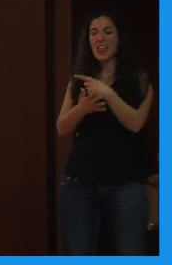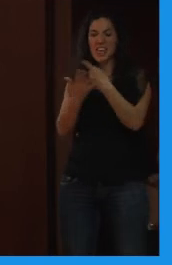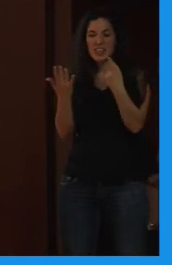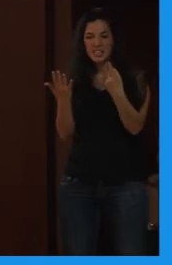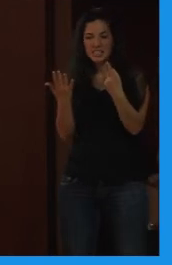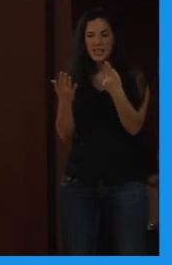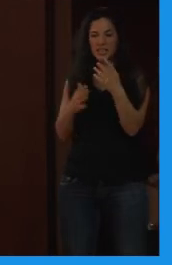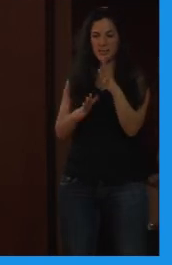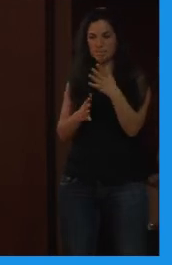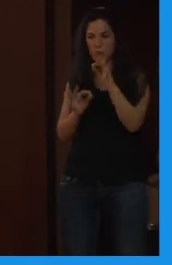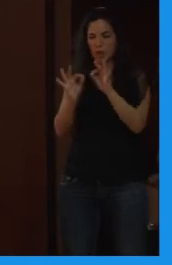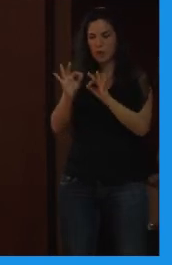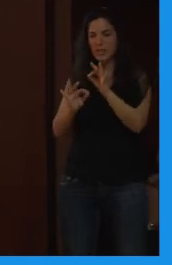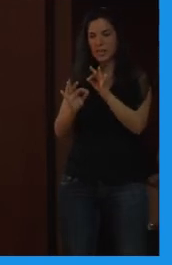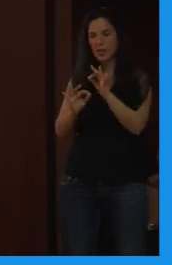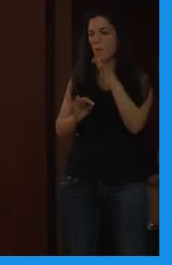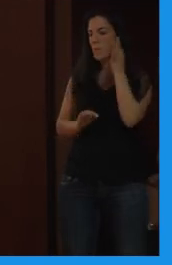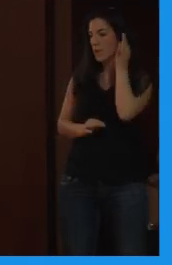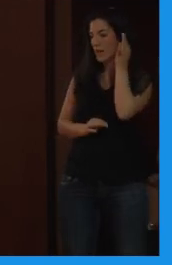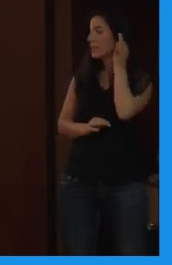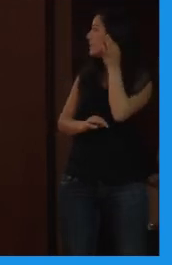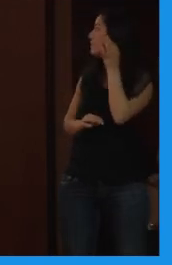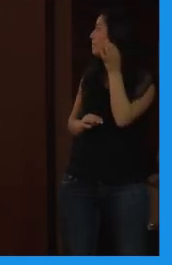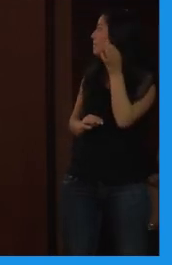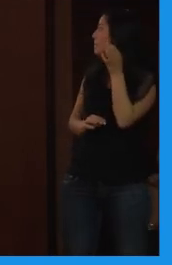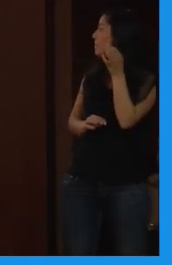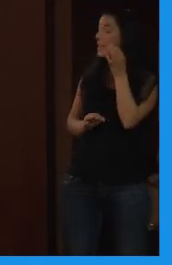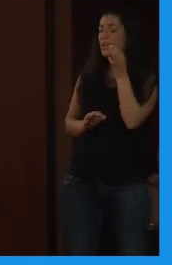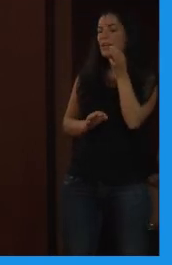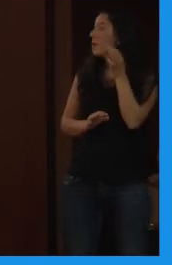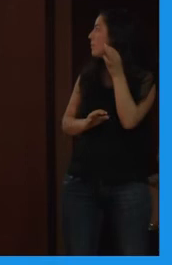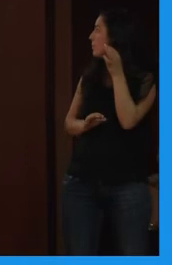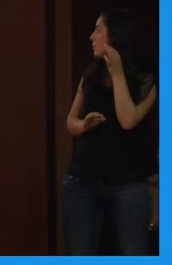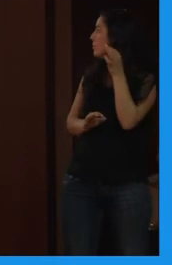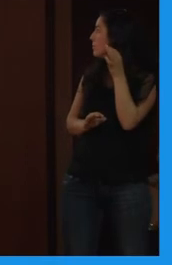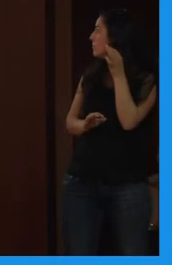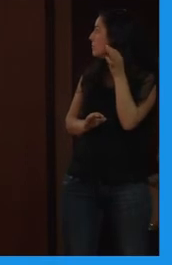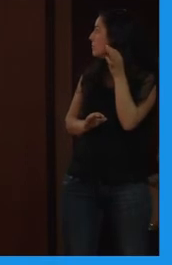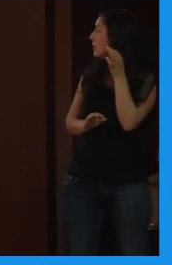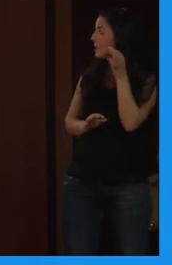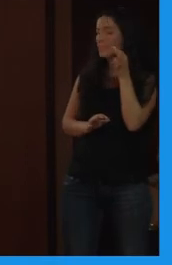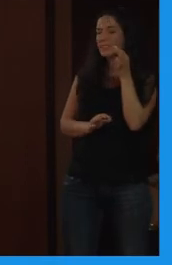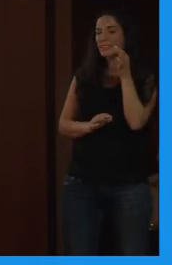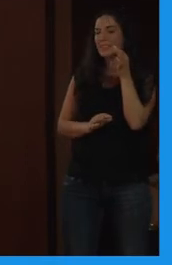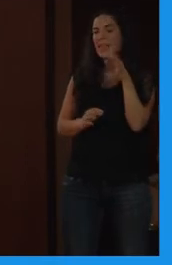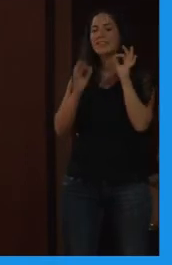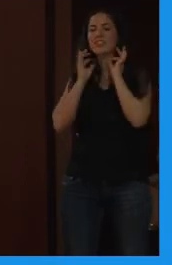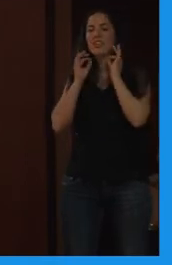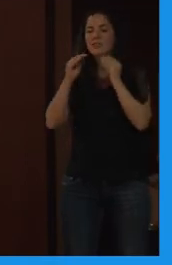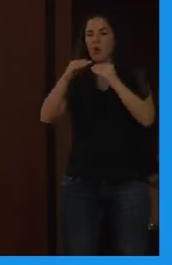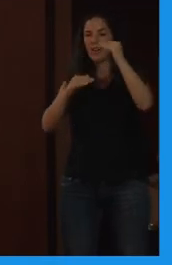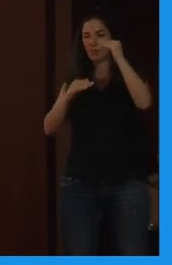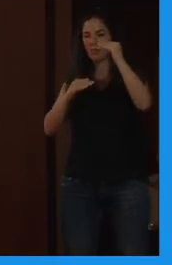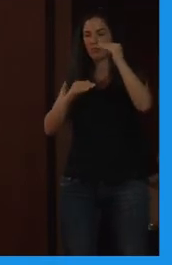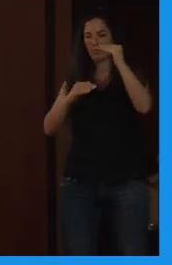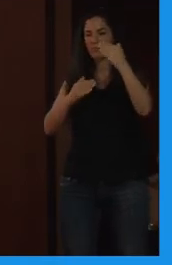Os he comentado que la población general es el 4 o 5%, es decir, él encontró mucho más problemas de hipotiroidismo